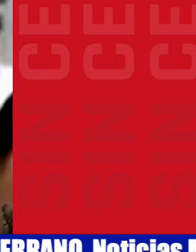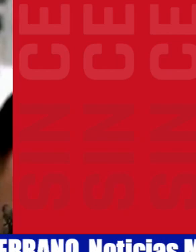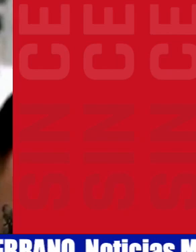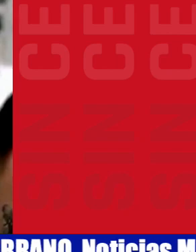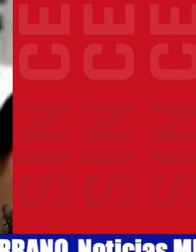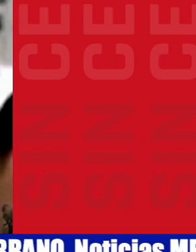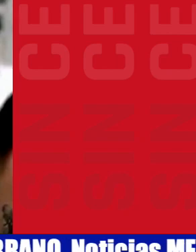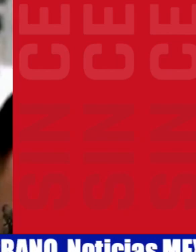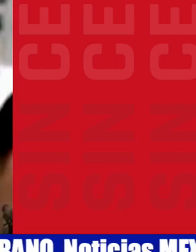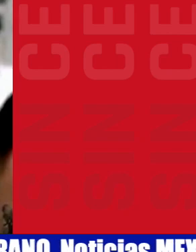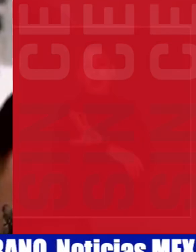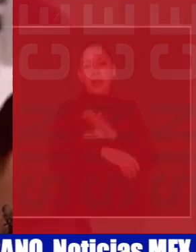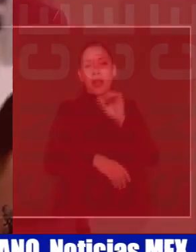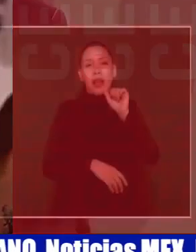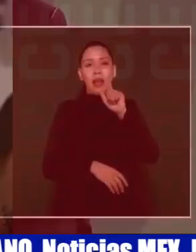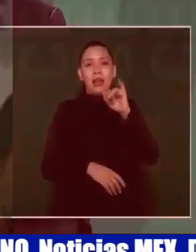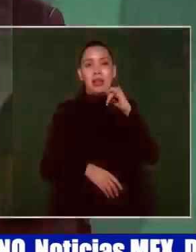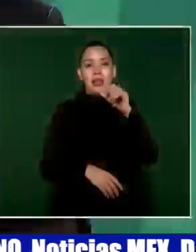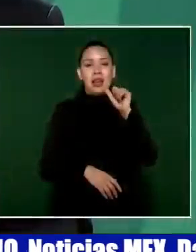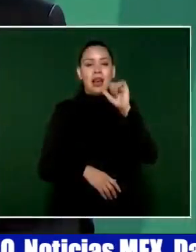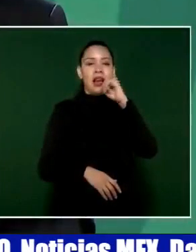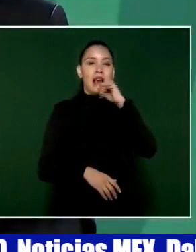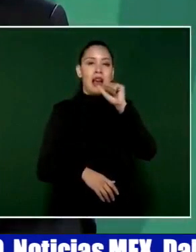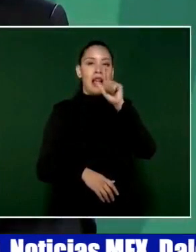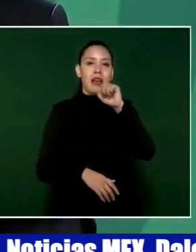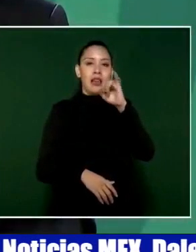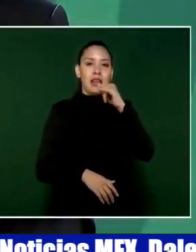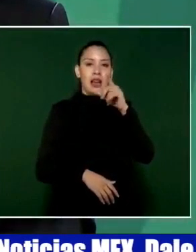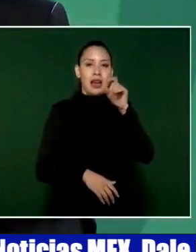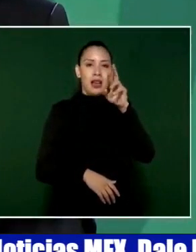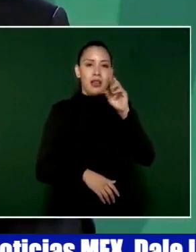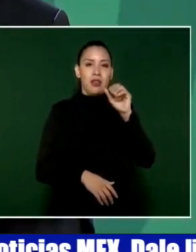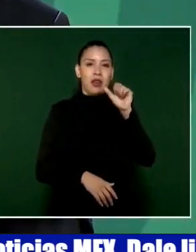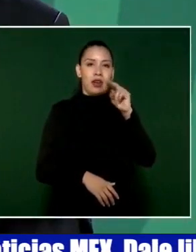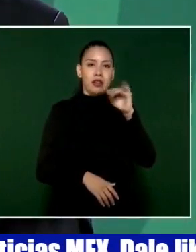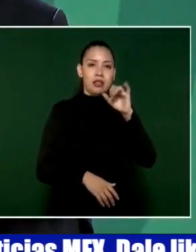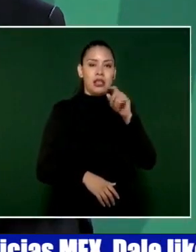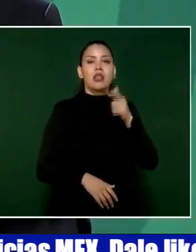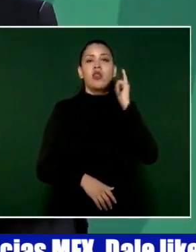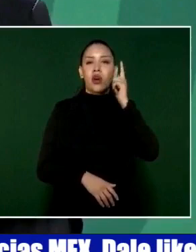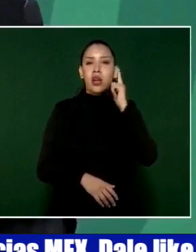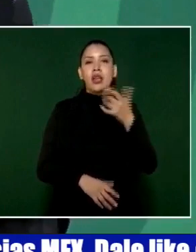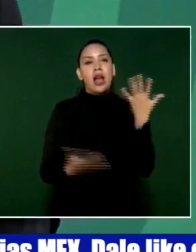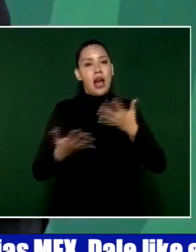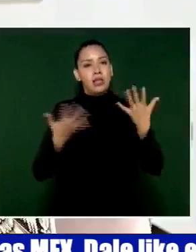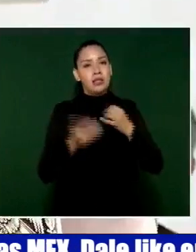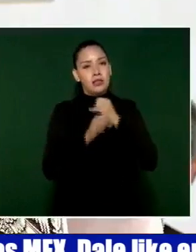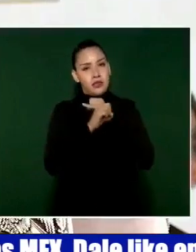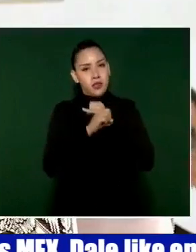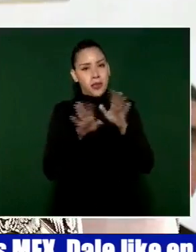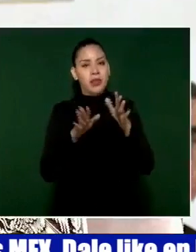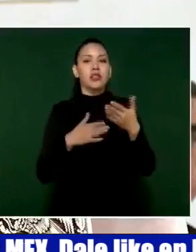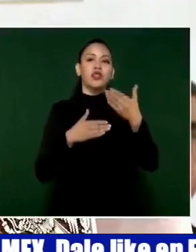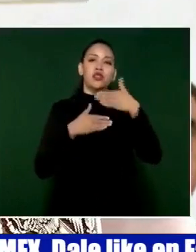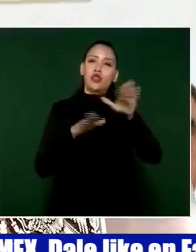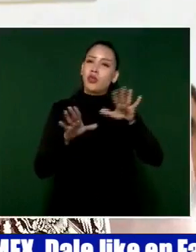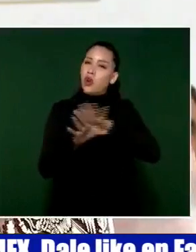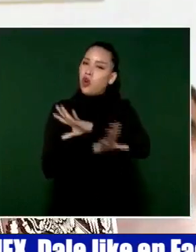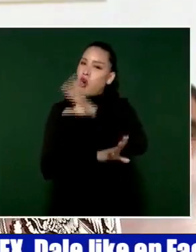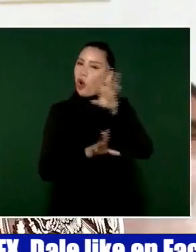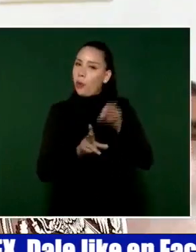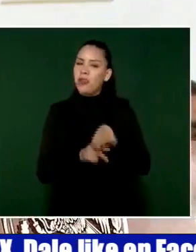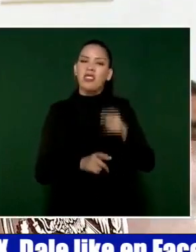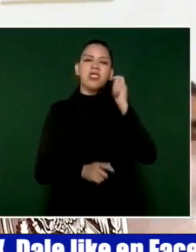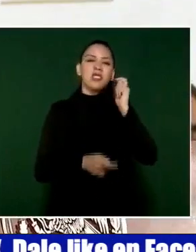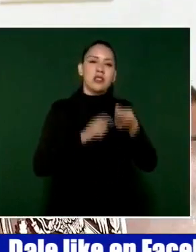fue Pues un rotundo fracaso en general así le dice a Sarabia con todo respeto sana porque se entiende